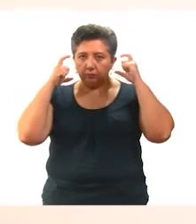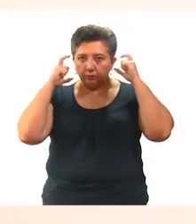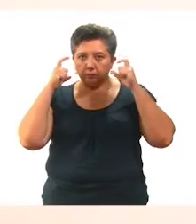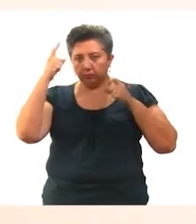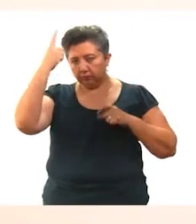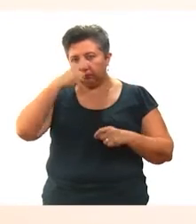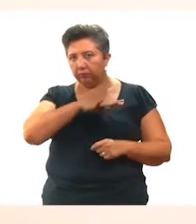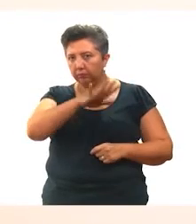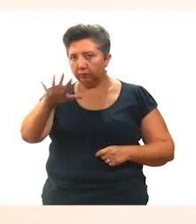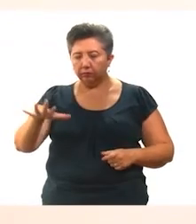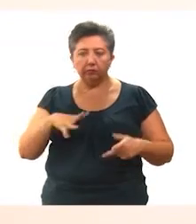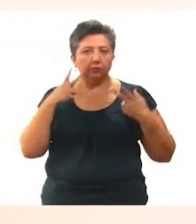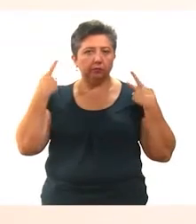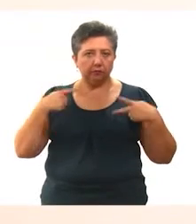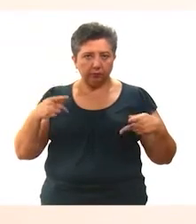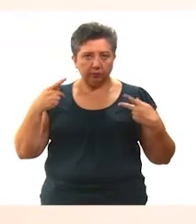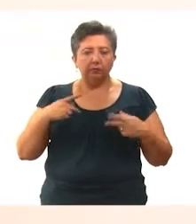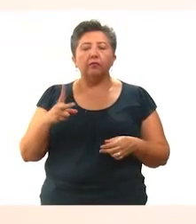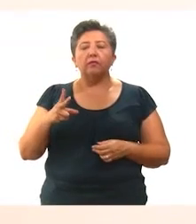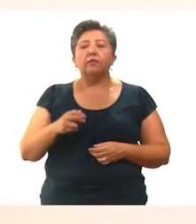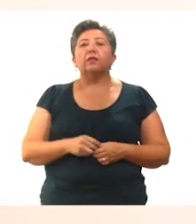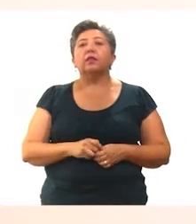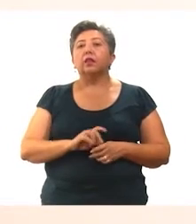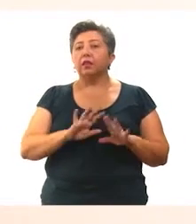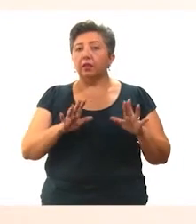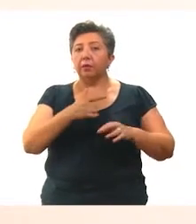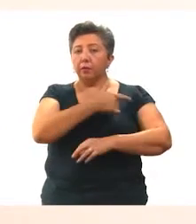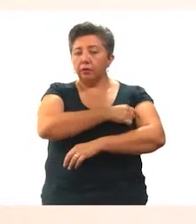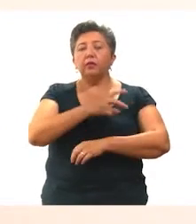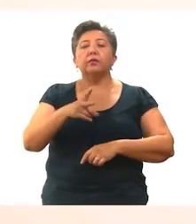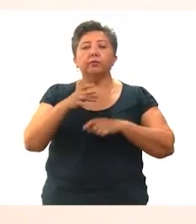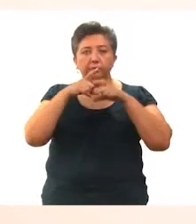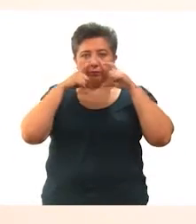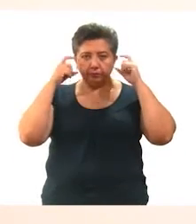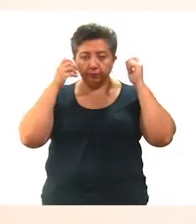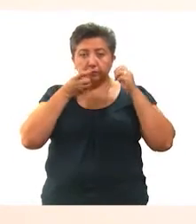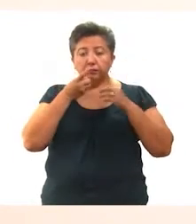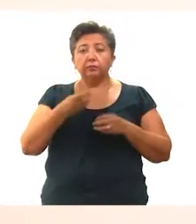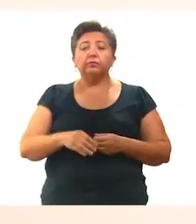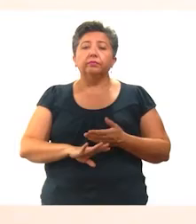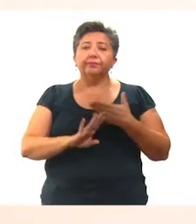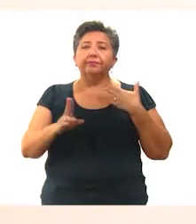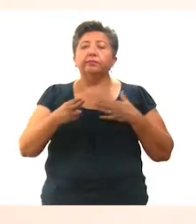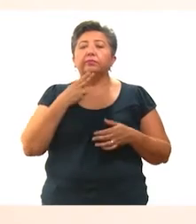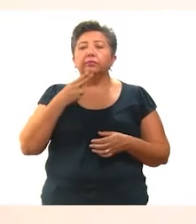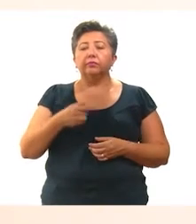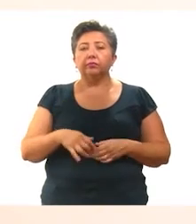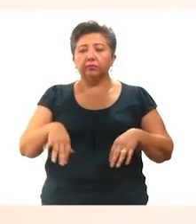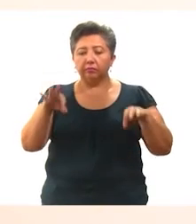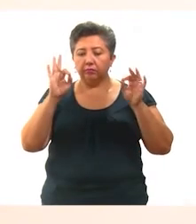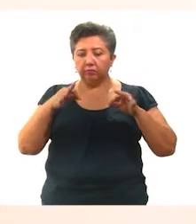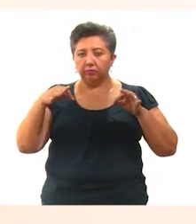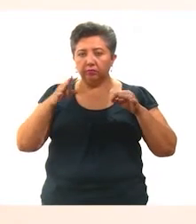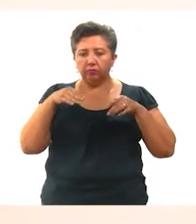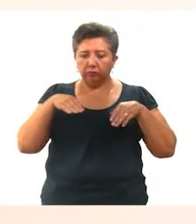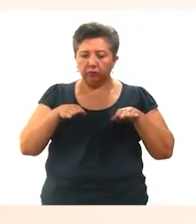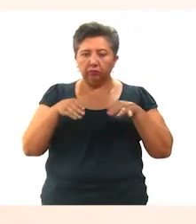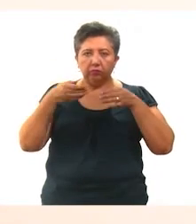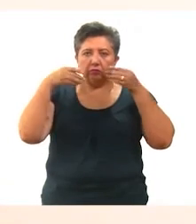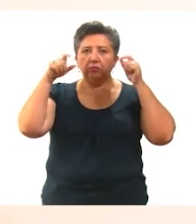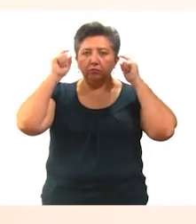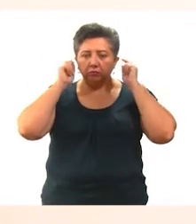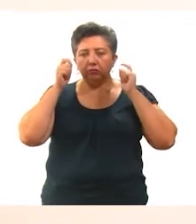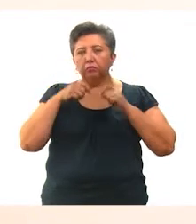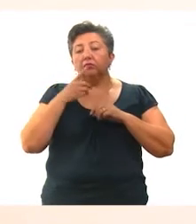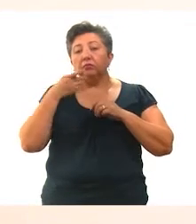-19 de la Omicrono. Leolale, teal calantic batulaca lo nekujalale, kameyahtnag le piscic yan. Kajal, teo, wa osial, leciecumeyahti le saqueajo